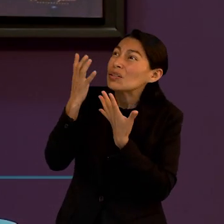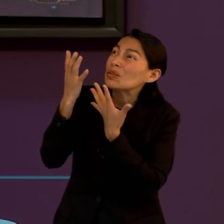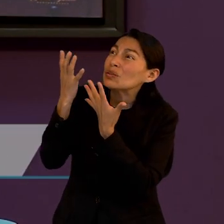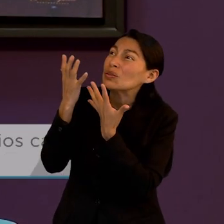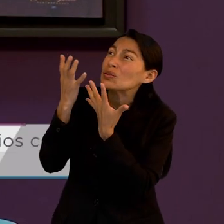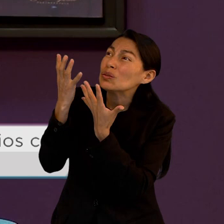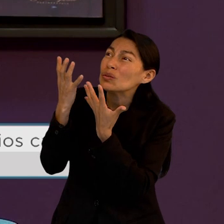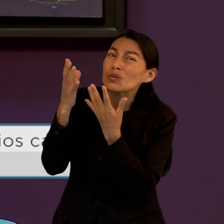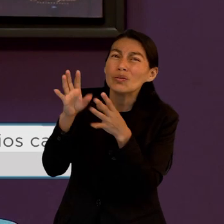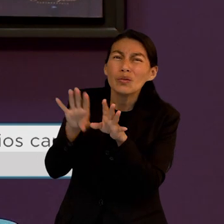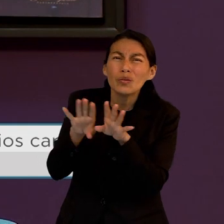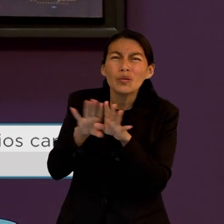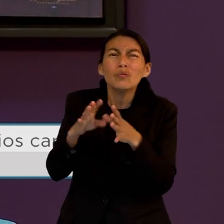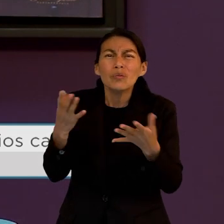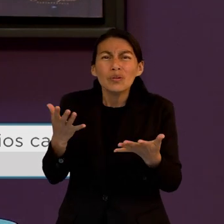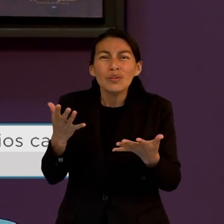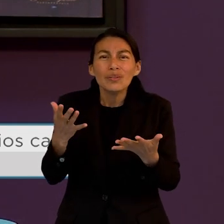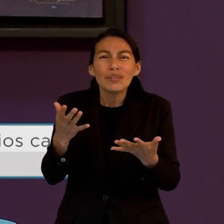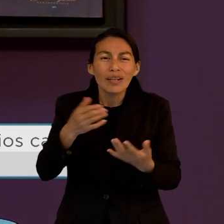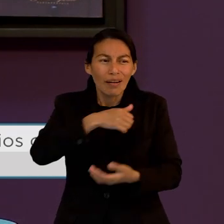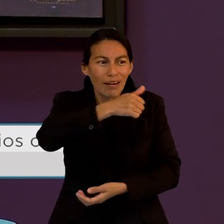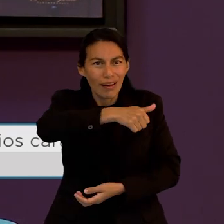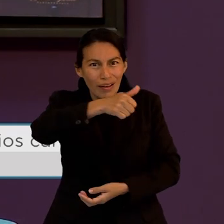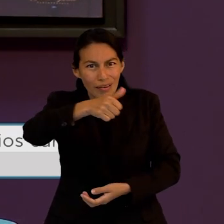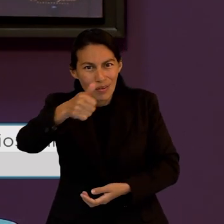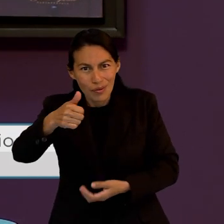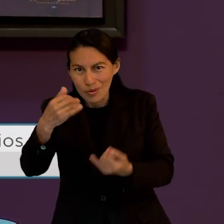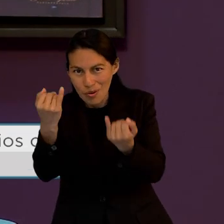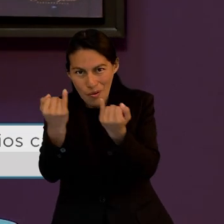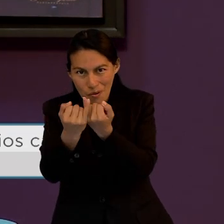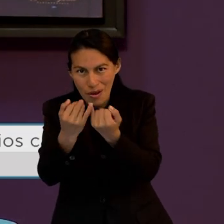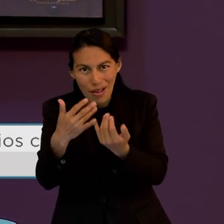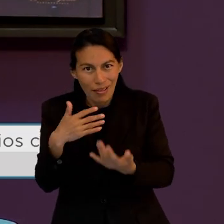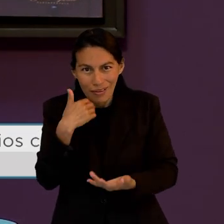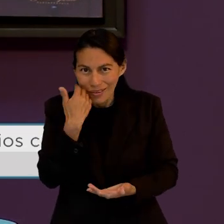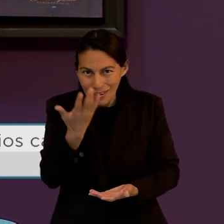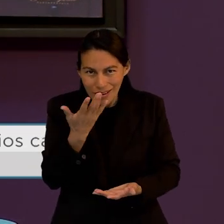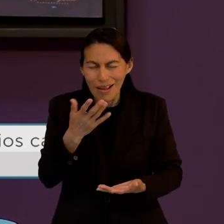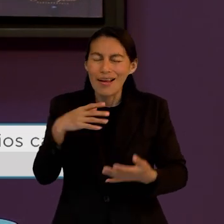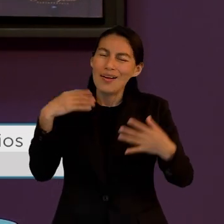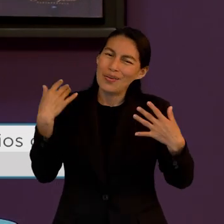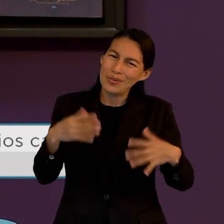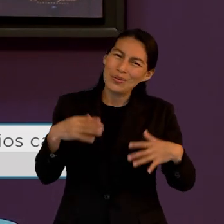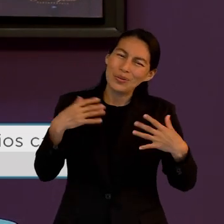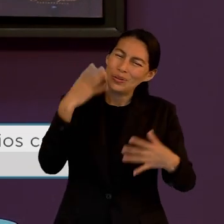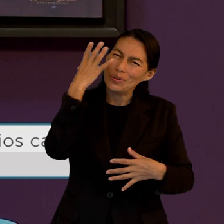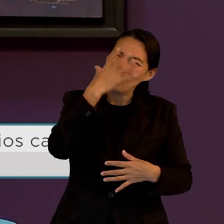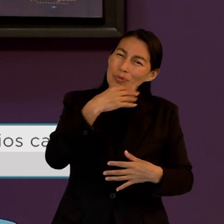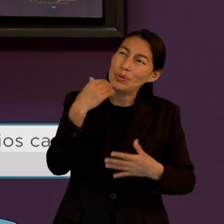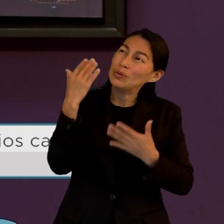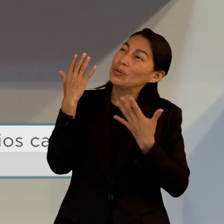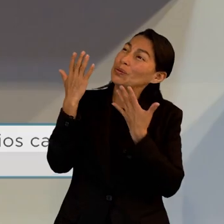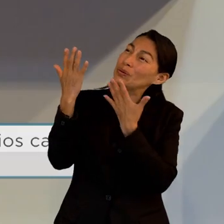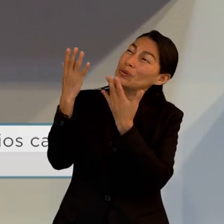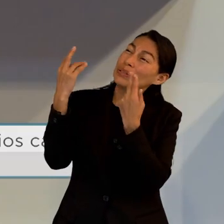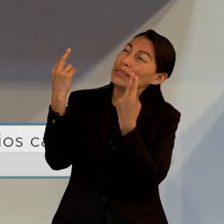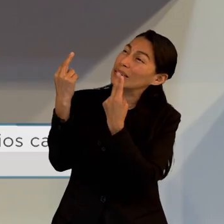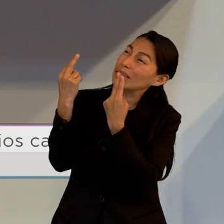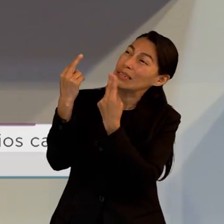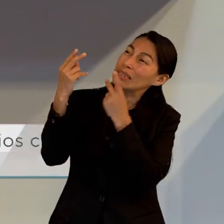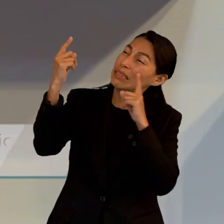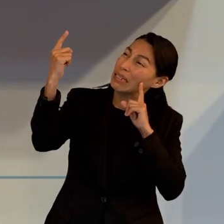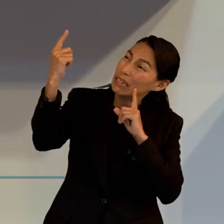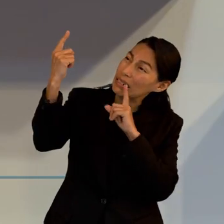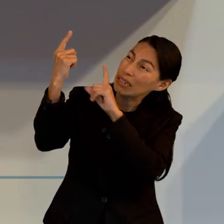podamos tener ese deseo de poder ver a dios cara a cara otra vez muy bien y es interesante